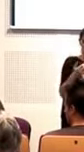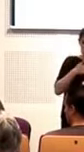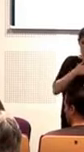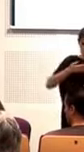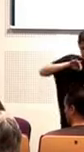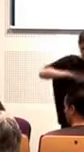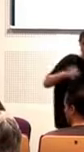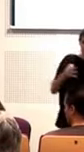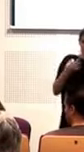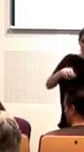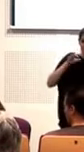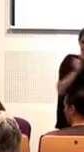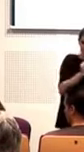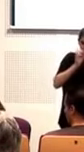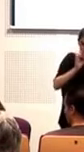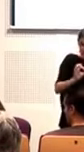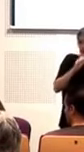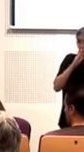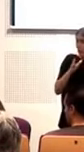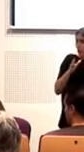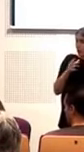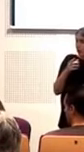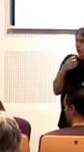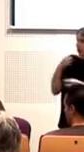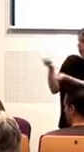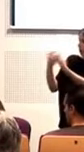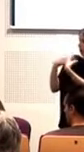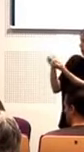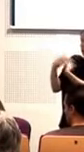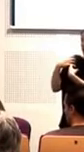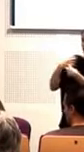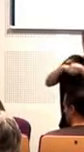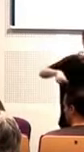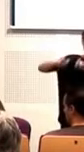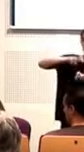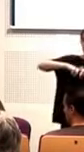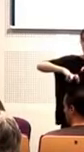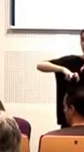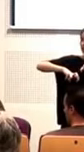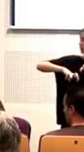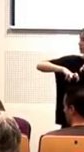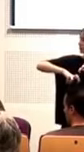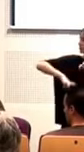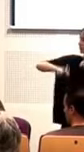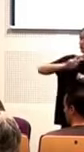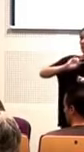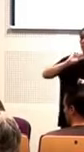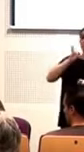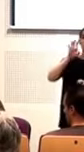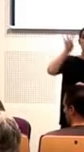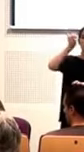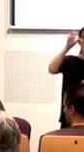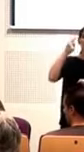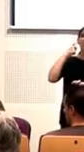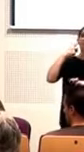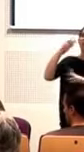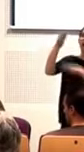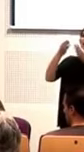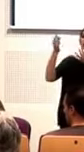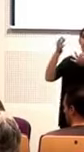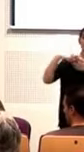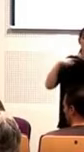los profesionales, porque ¿qué es lo que nos estaba diciendo? Buscamos, ¿qué buscasteis? Otros países, ¿qué se hace en otros países? Pues